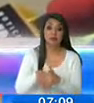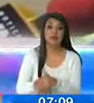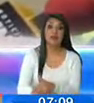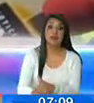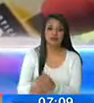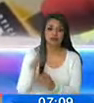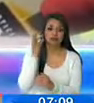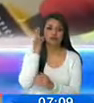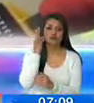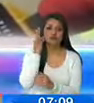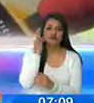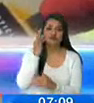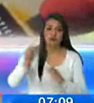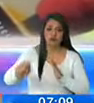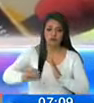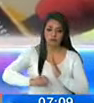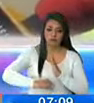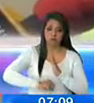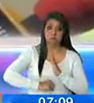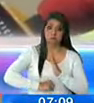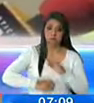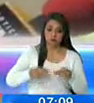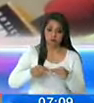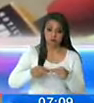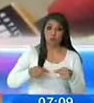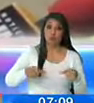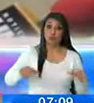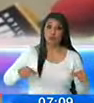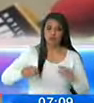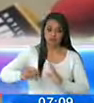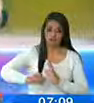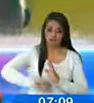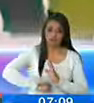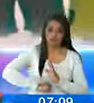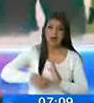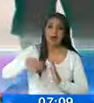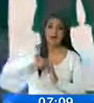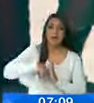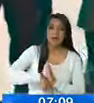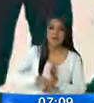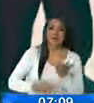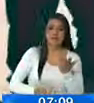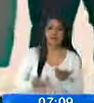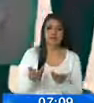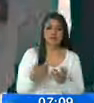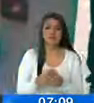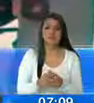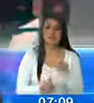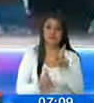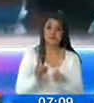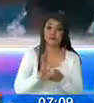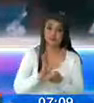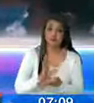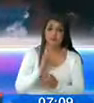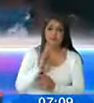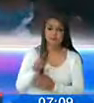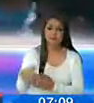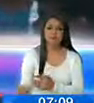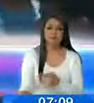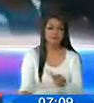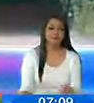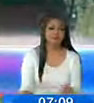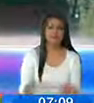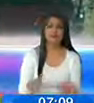encuentre todavía lo que es la hoja del arma homicida. Testigos contaron cómo se encontraban los cuerpos cuando